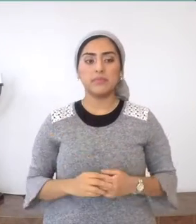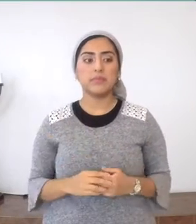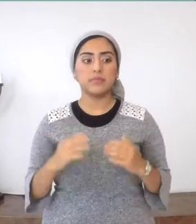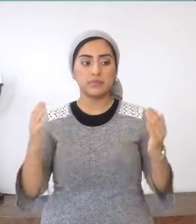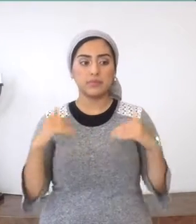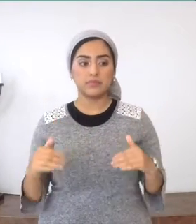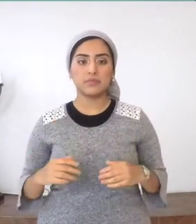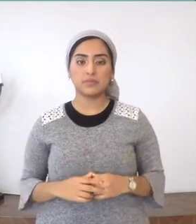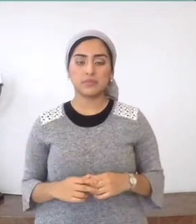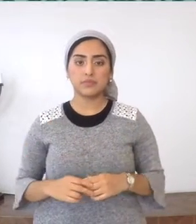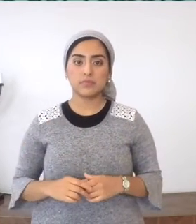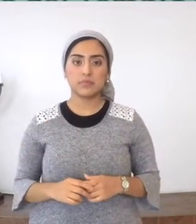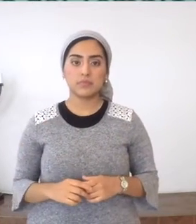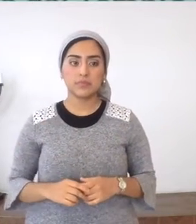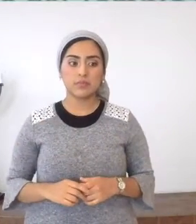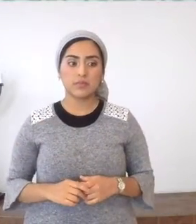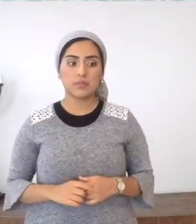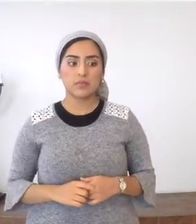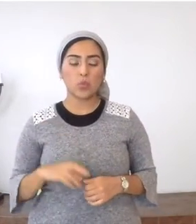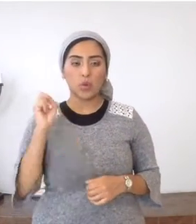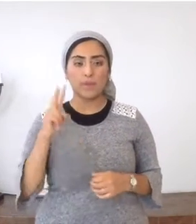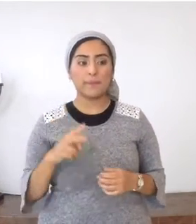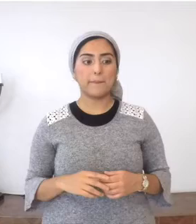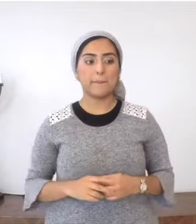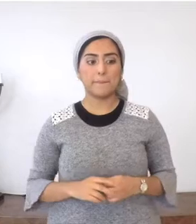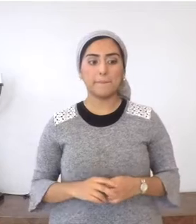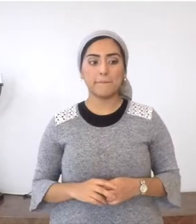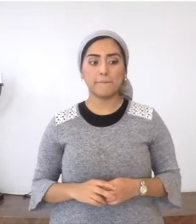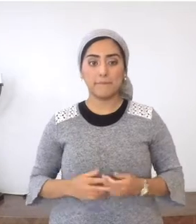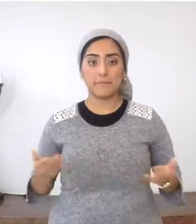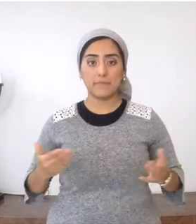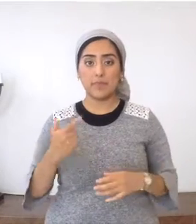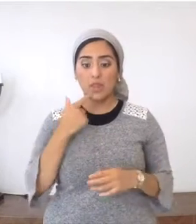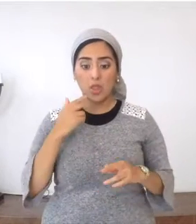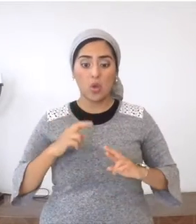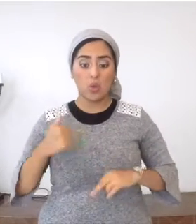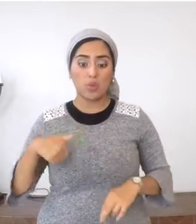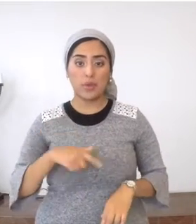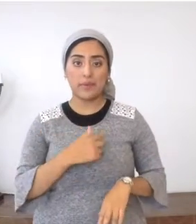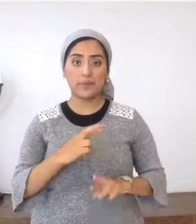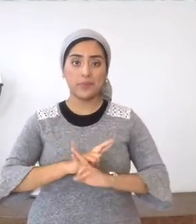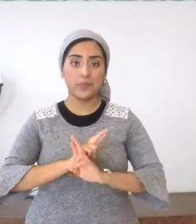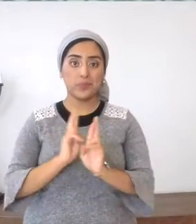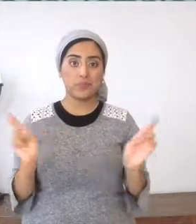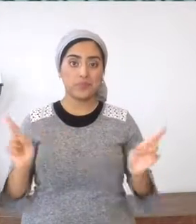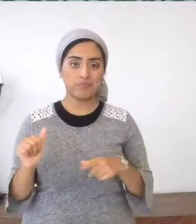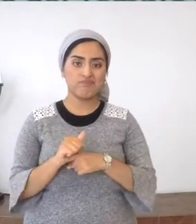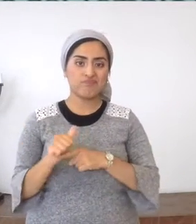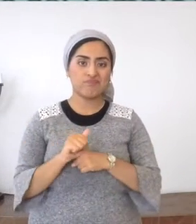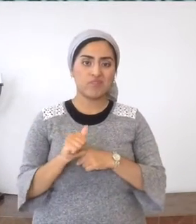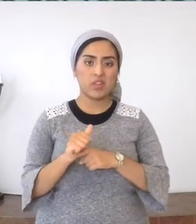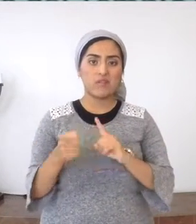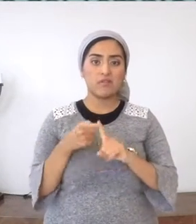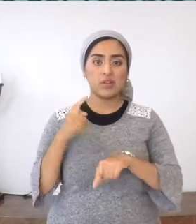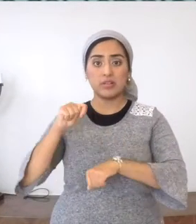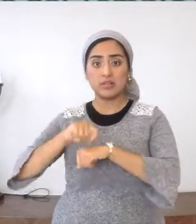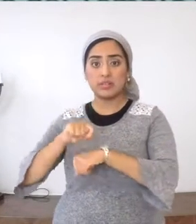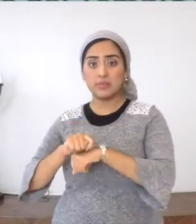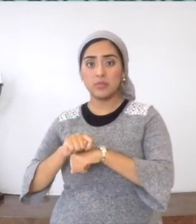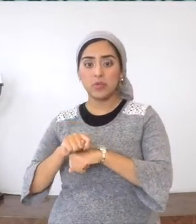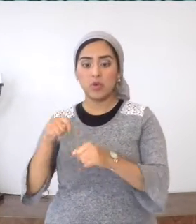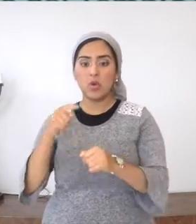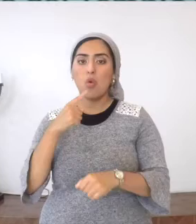Es calvalistio Perdón Ahora seguimos Bueno Entonces aquí dice Preparándonos